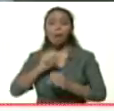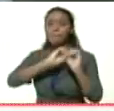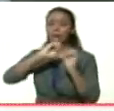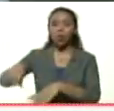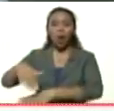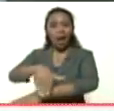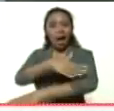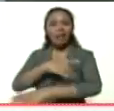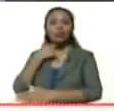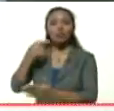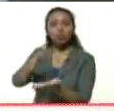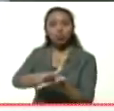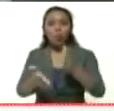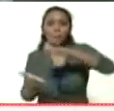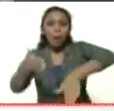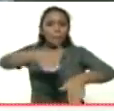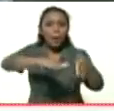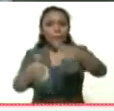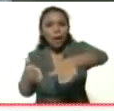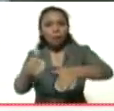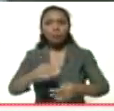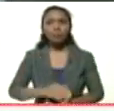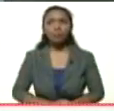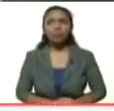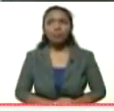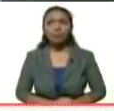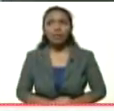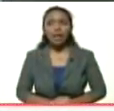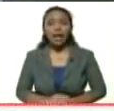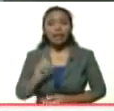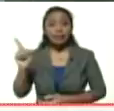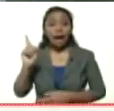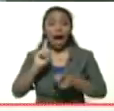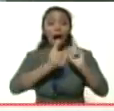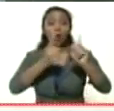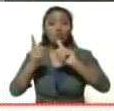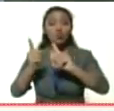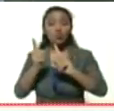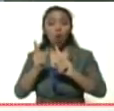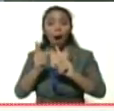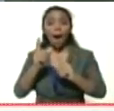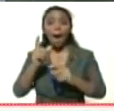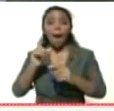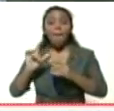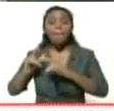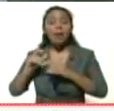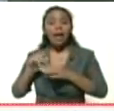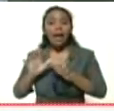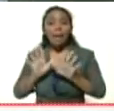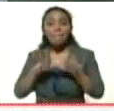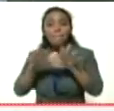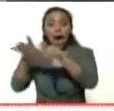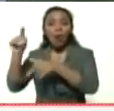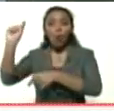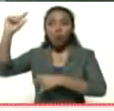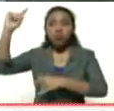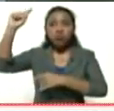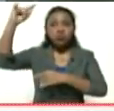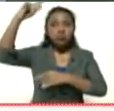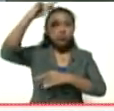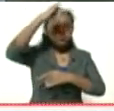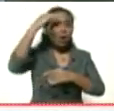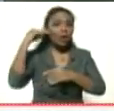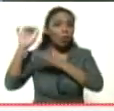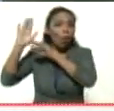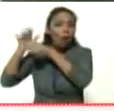en las calles, de aves de presa sobrevolando el cielo de Guayaquil. Es